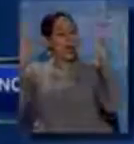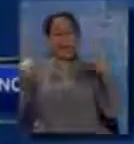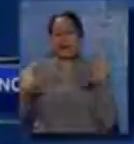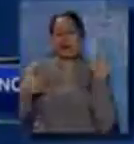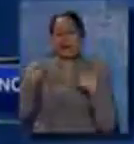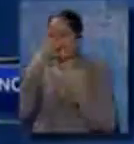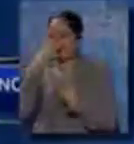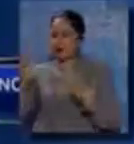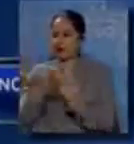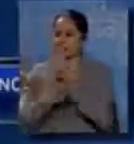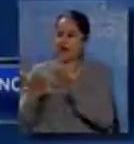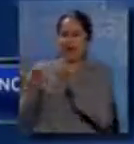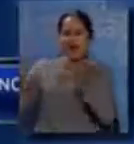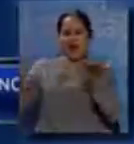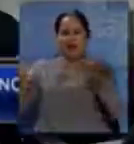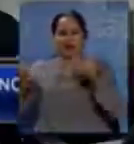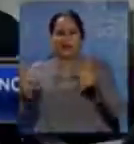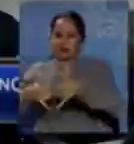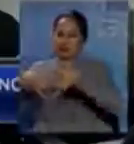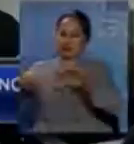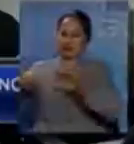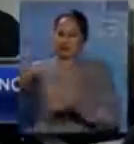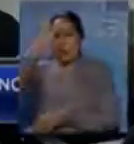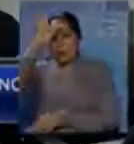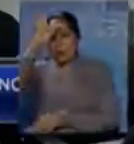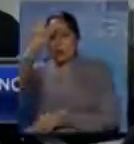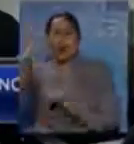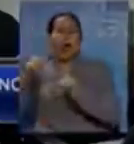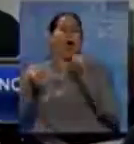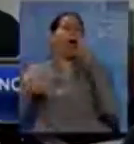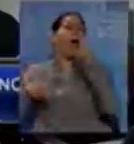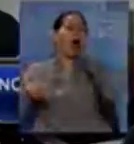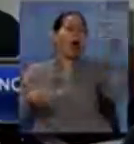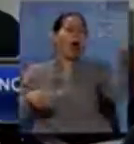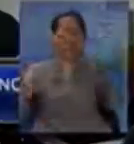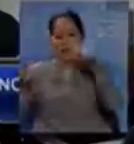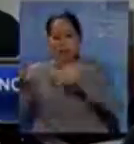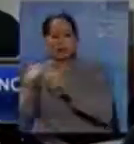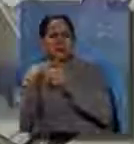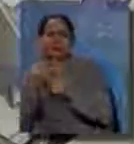les evita tener que movilizarse a grandes cantones en busca de ayuda médica.